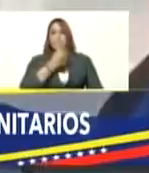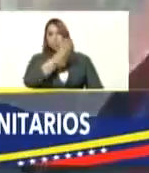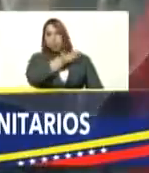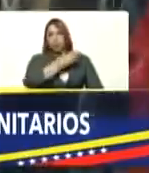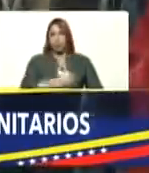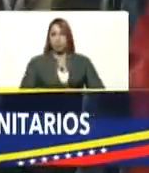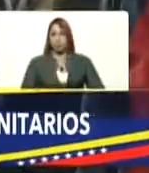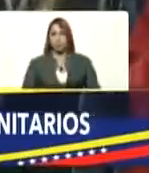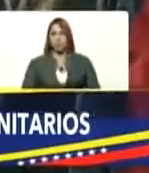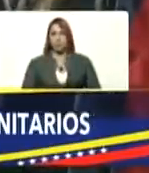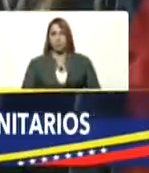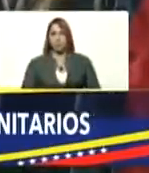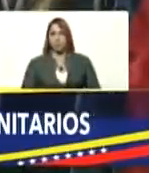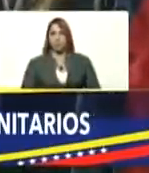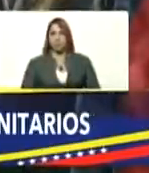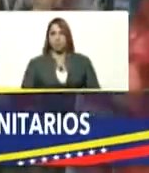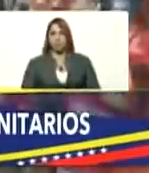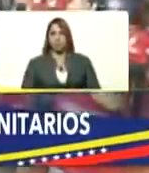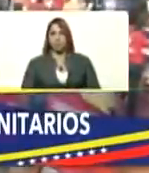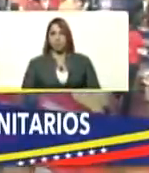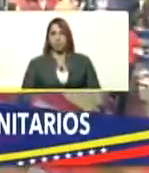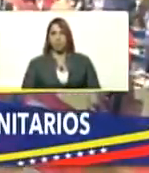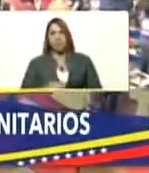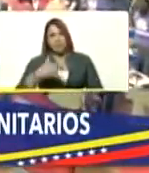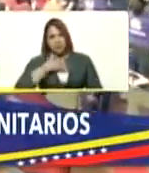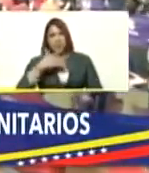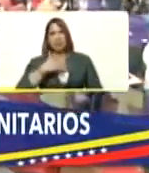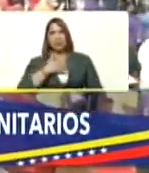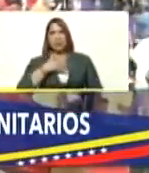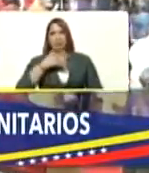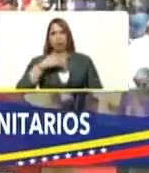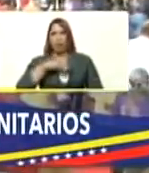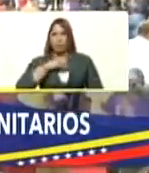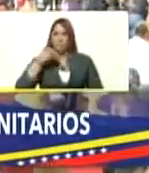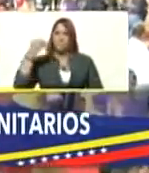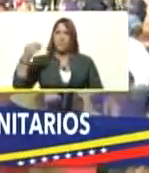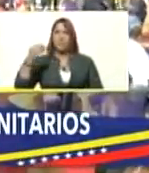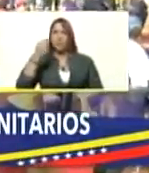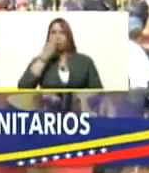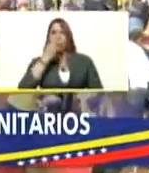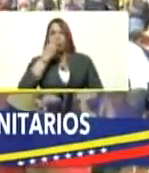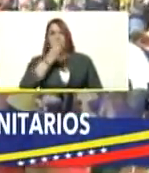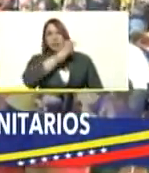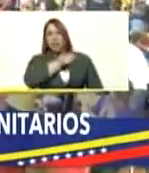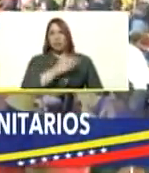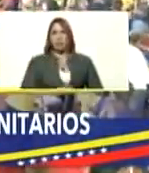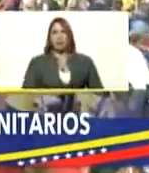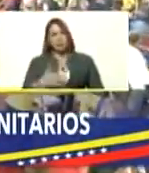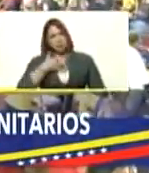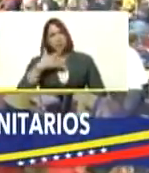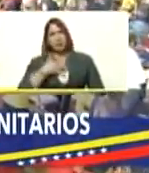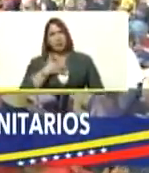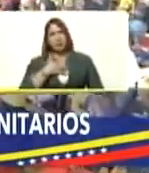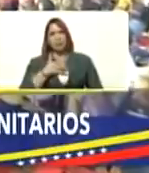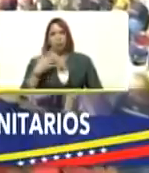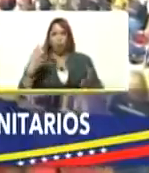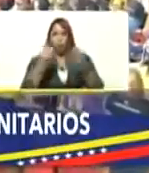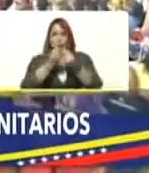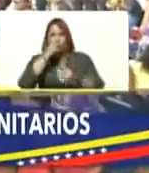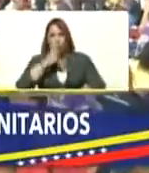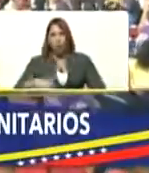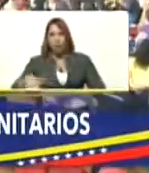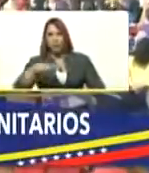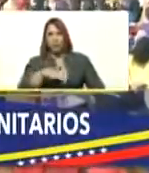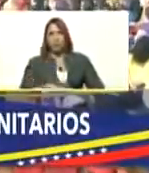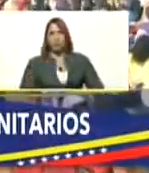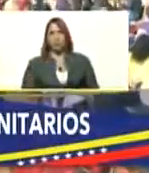Carneiro. Lo siento a él presente, lo siento presente con su pueblo.